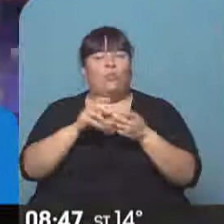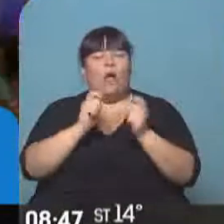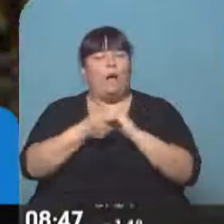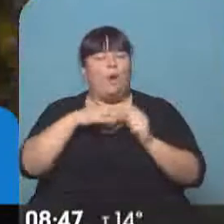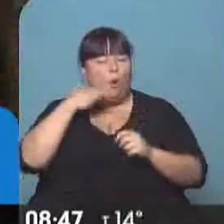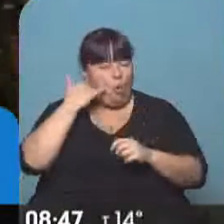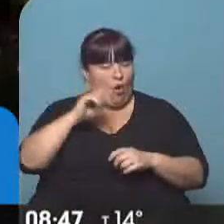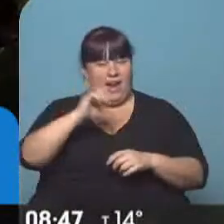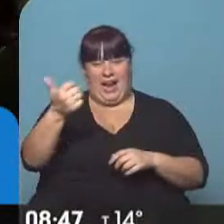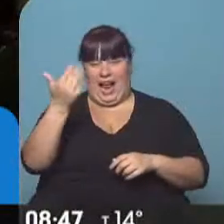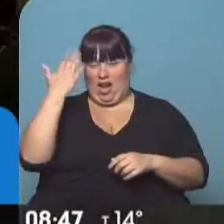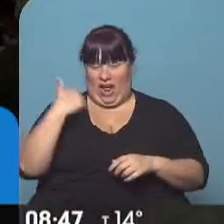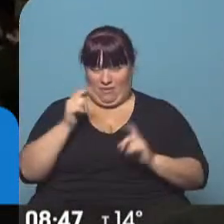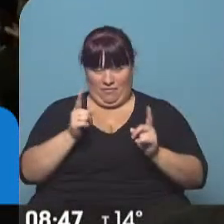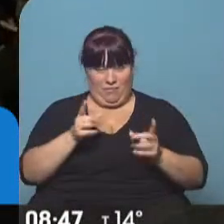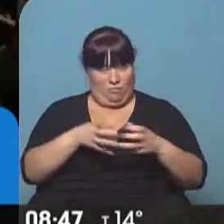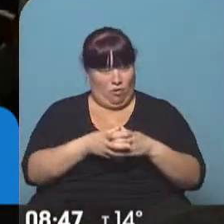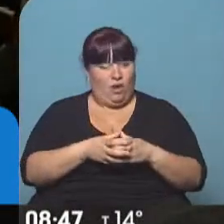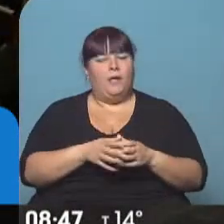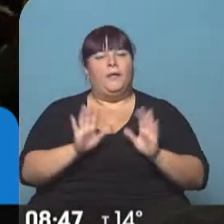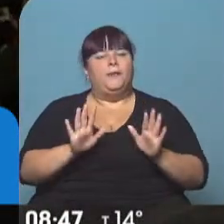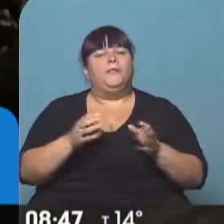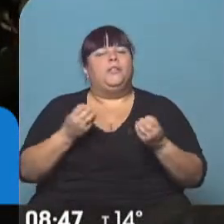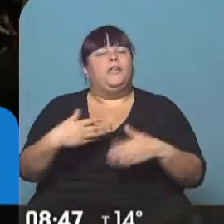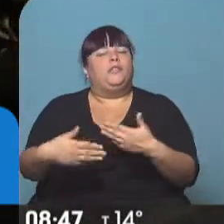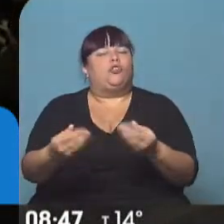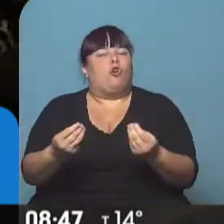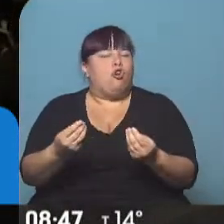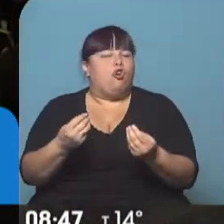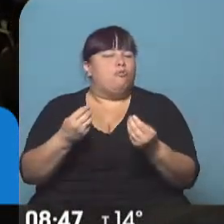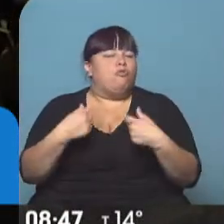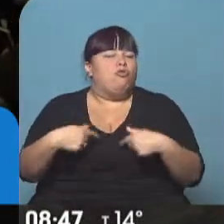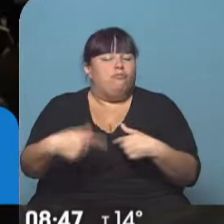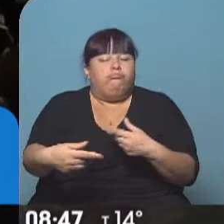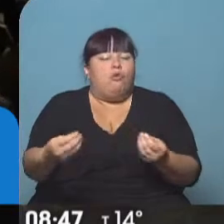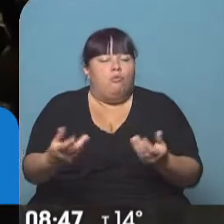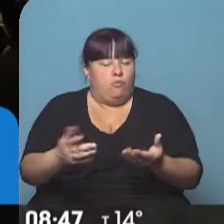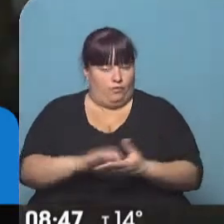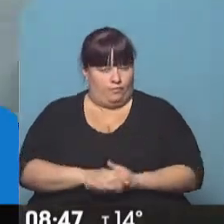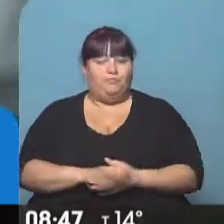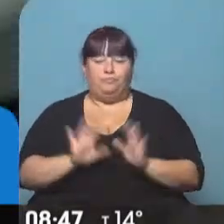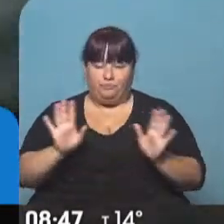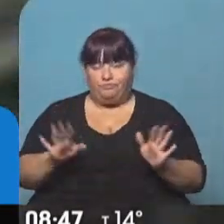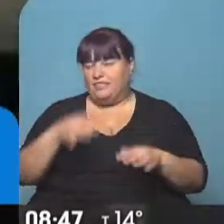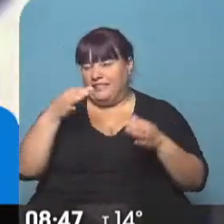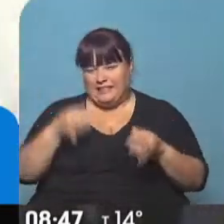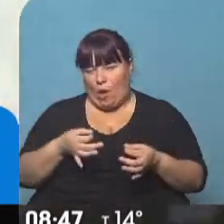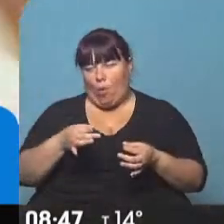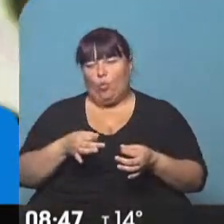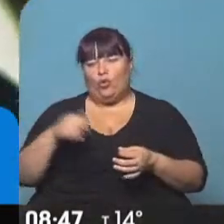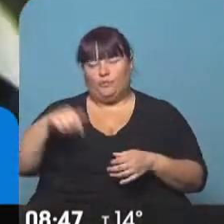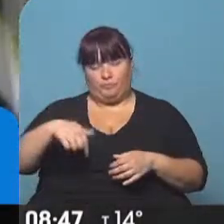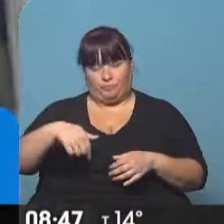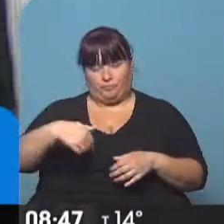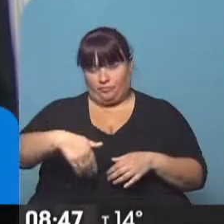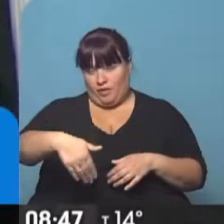jujuy que triunfaron la jornada de ayer y cómo van a ser los los próximos días bueno seguramente ahora en